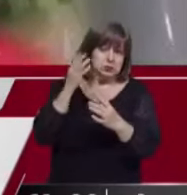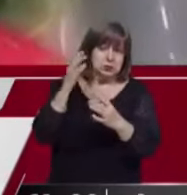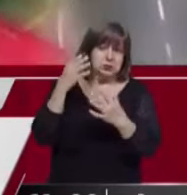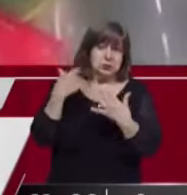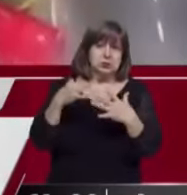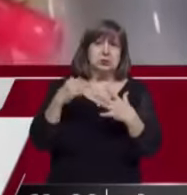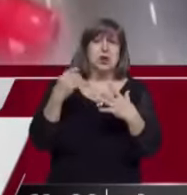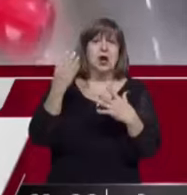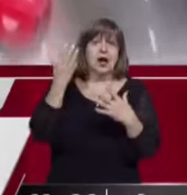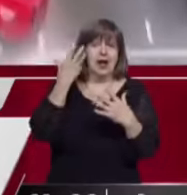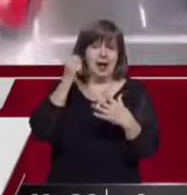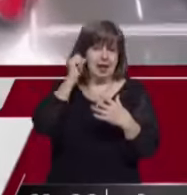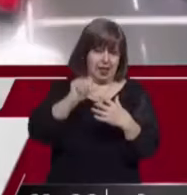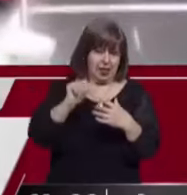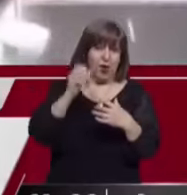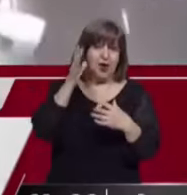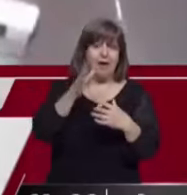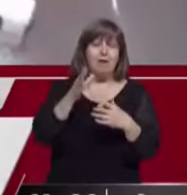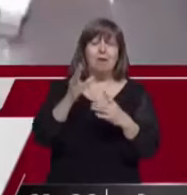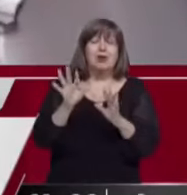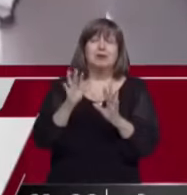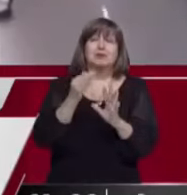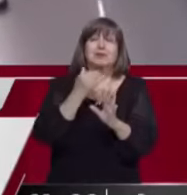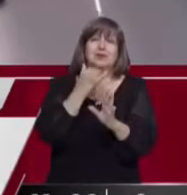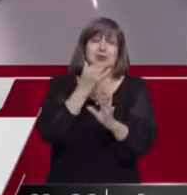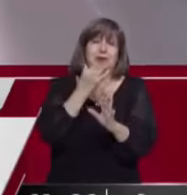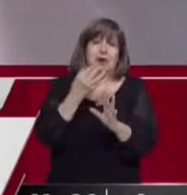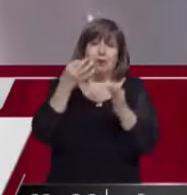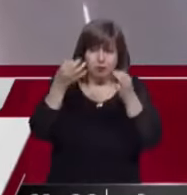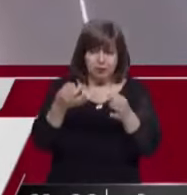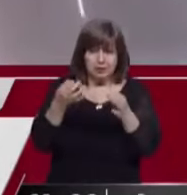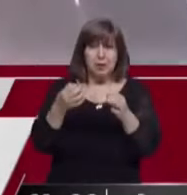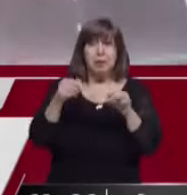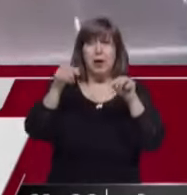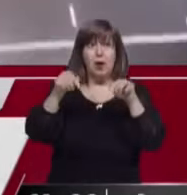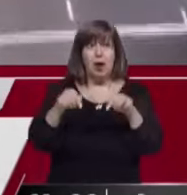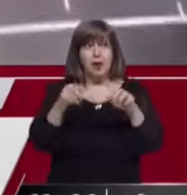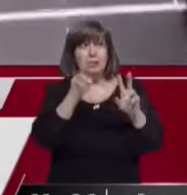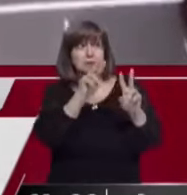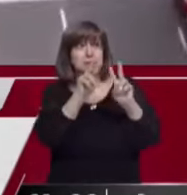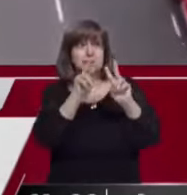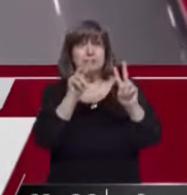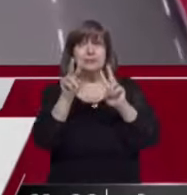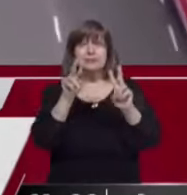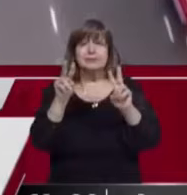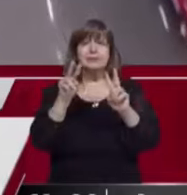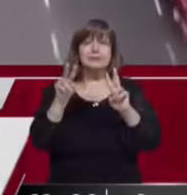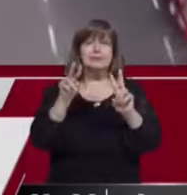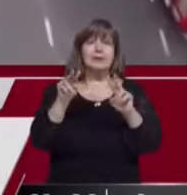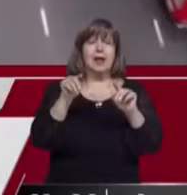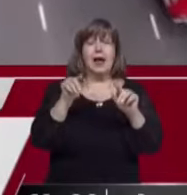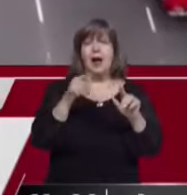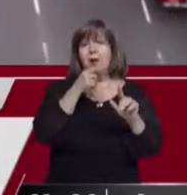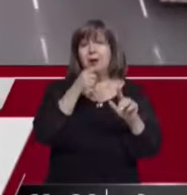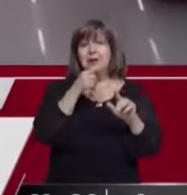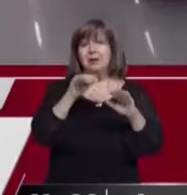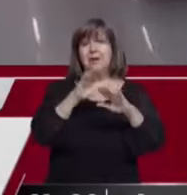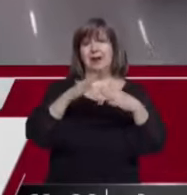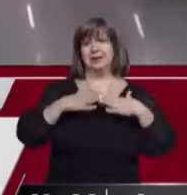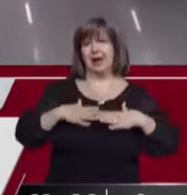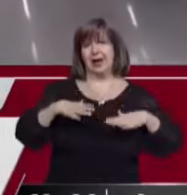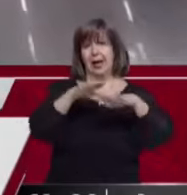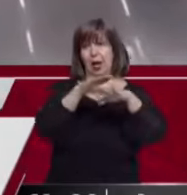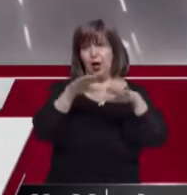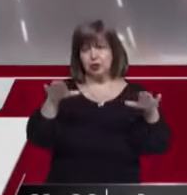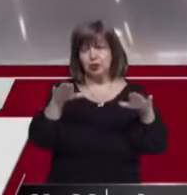será su evolución por ahora es una incógnita pero por lo menos en lo que se vive en el lugar esto par sería ser por lo menos